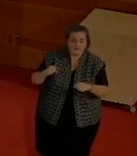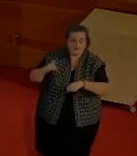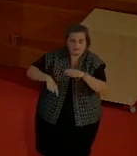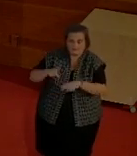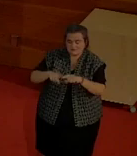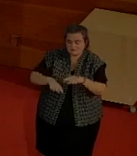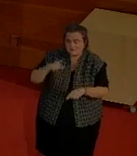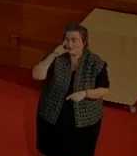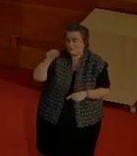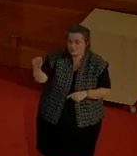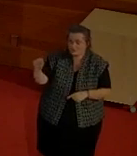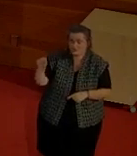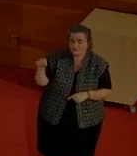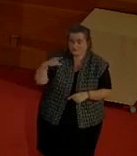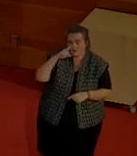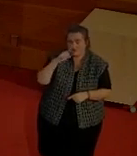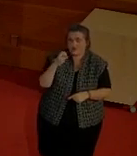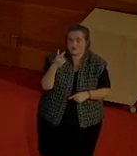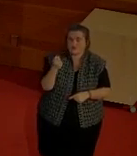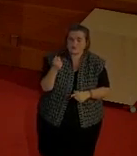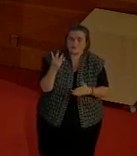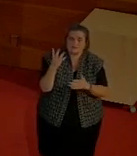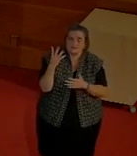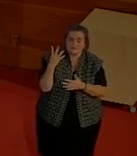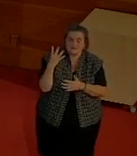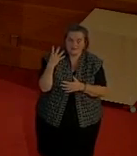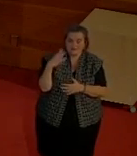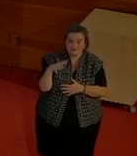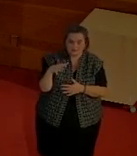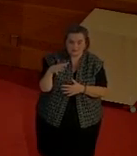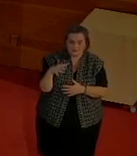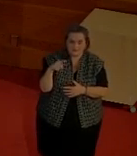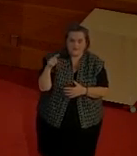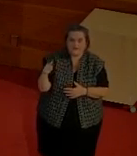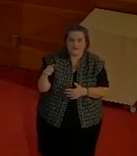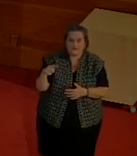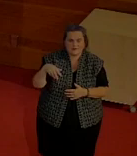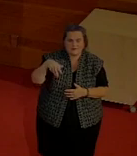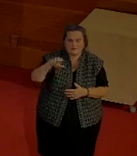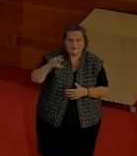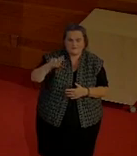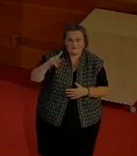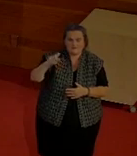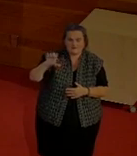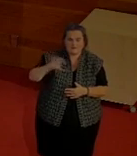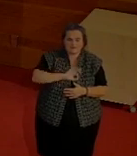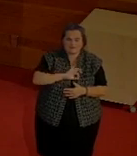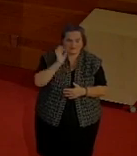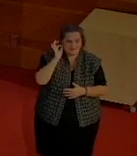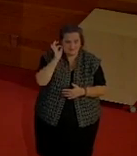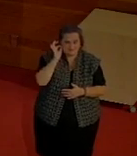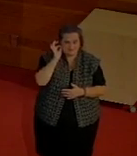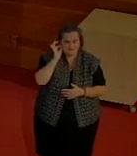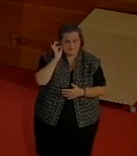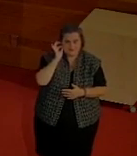un Putin que incluso en el año 2014 anexión a crimea y la señora Merkel como si no se Hubiera enterado sigue adelante